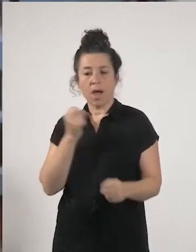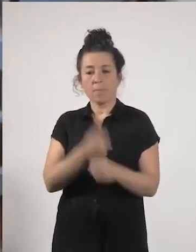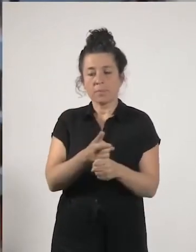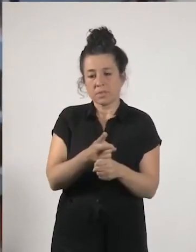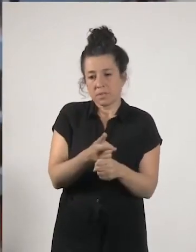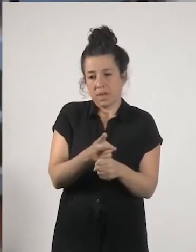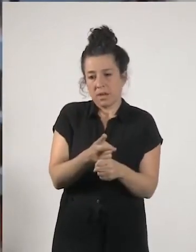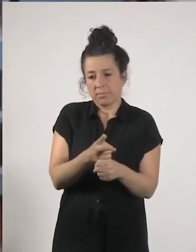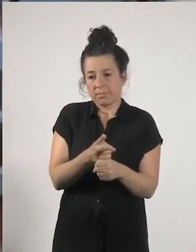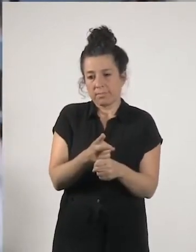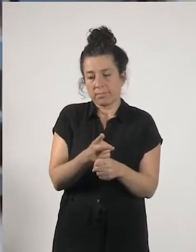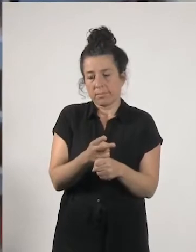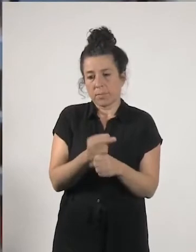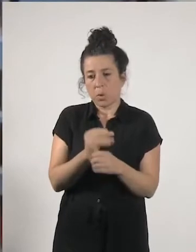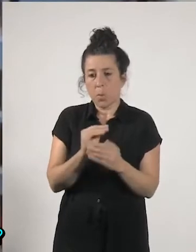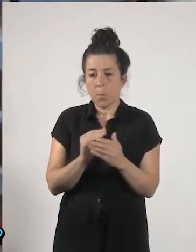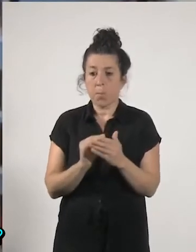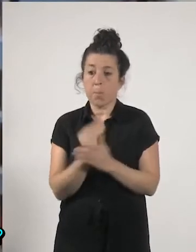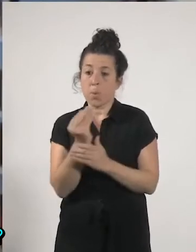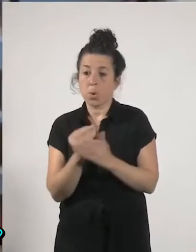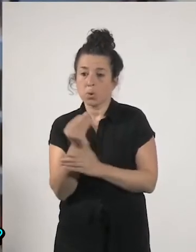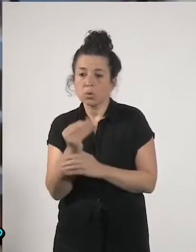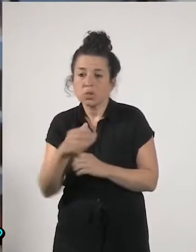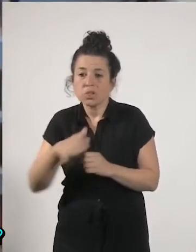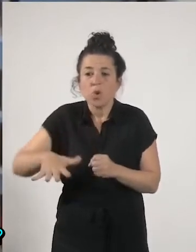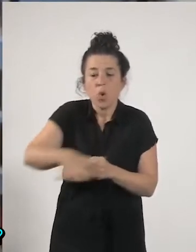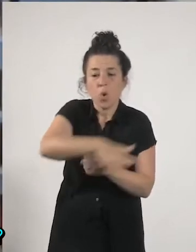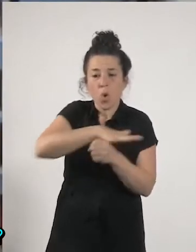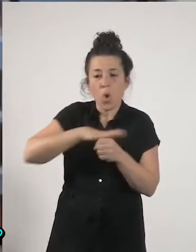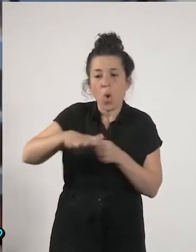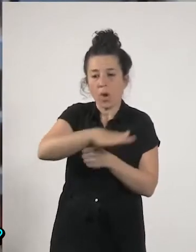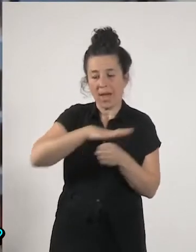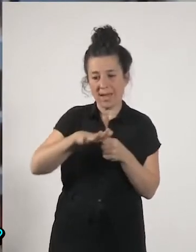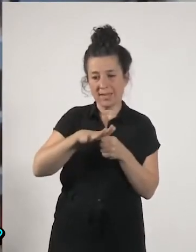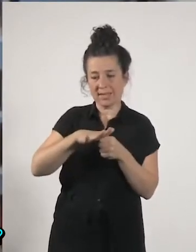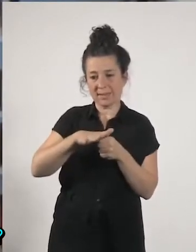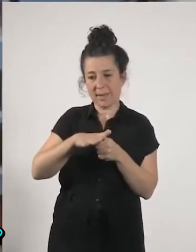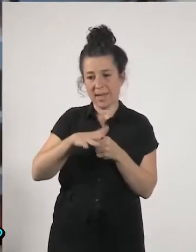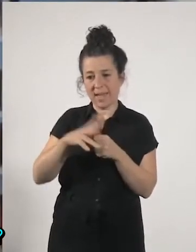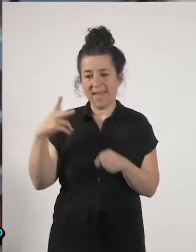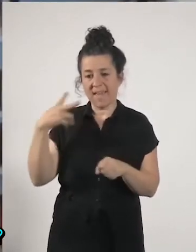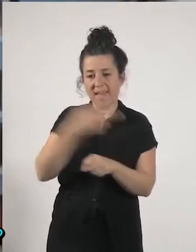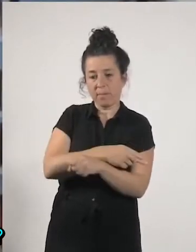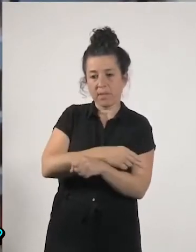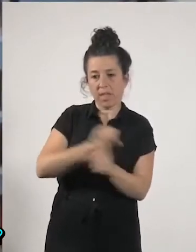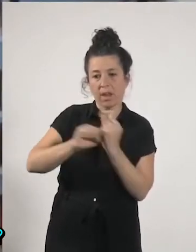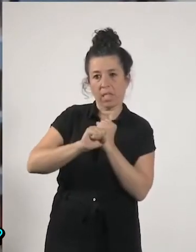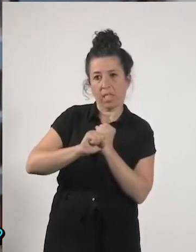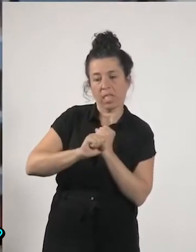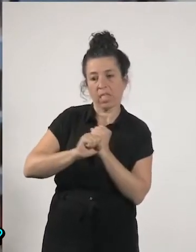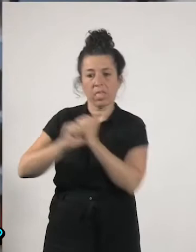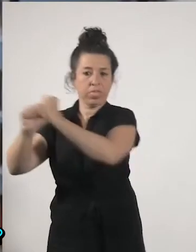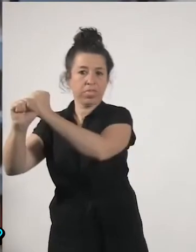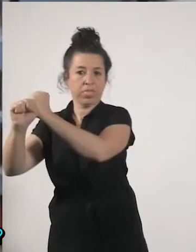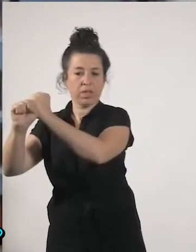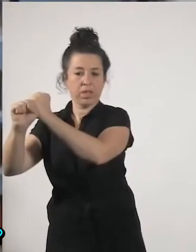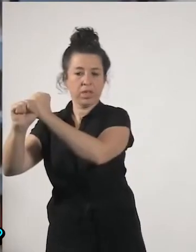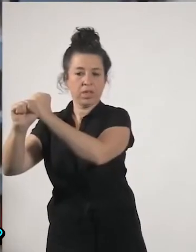los productos locales no ser tan dependientes de producciones